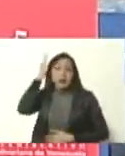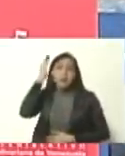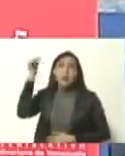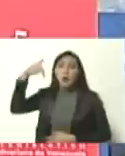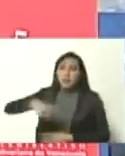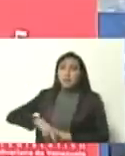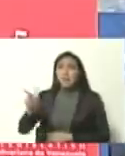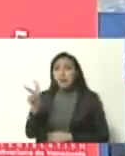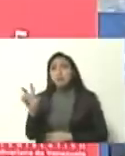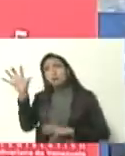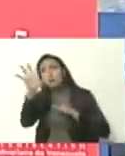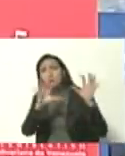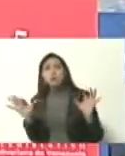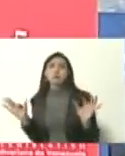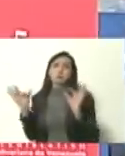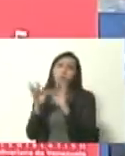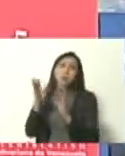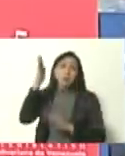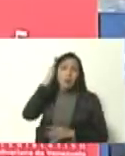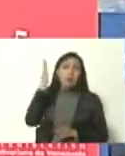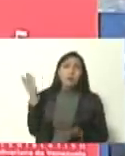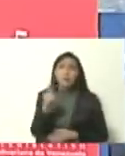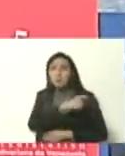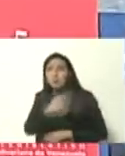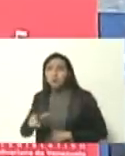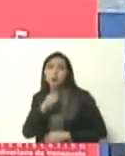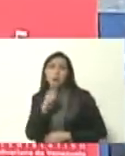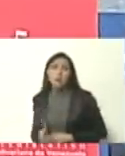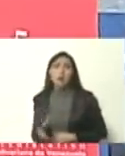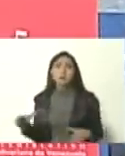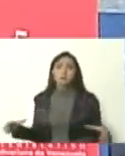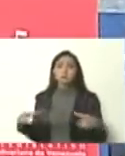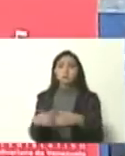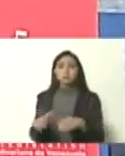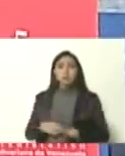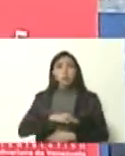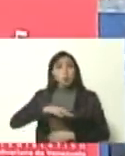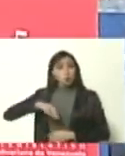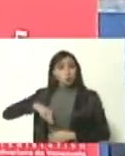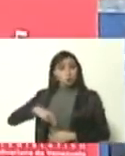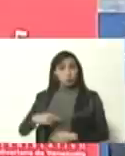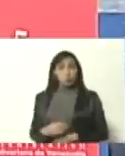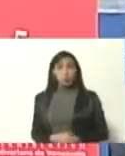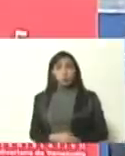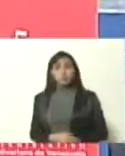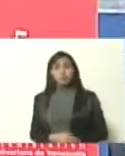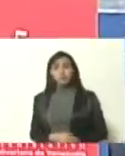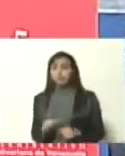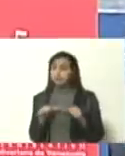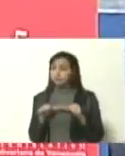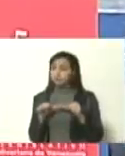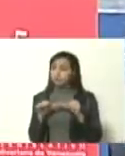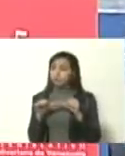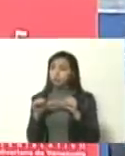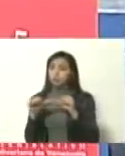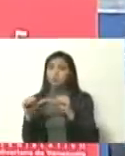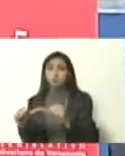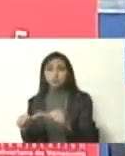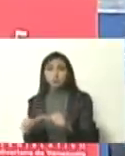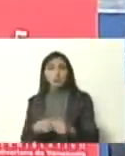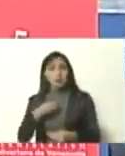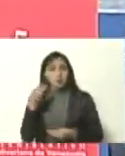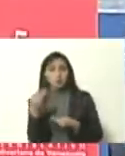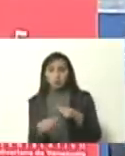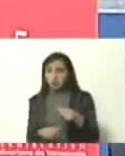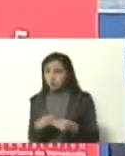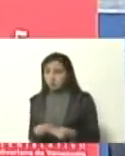país que han sido perpetrados por estas personas. Así que no nos hemos quedado en dejar hacer, dejar pasar,